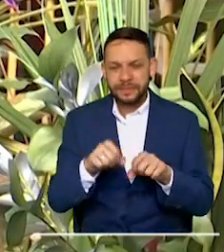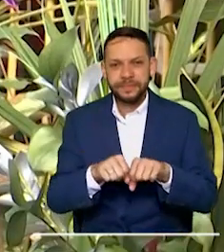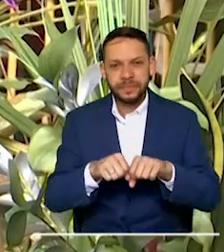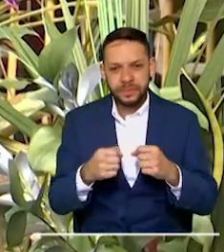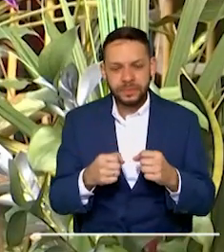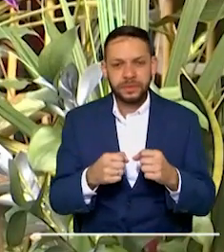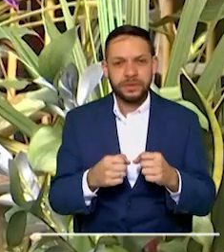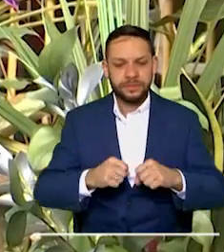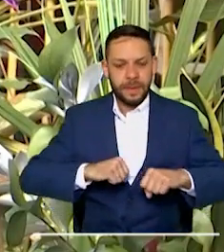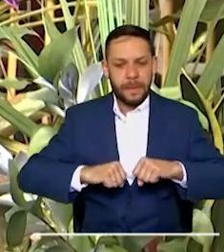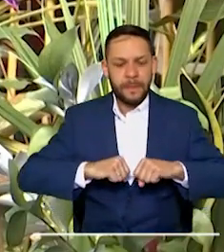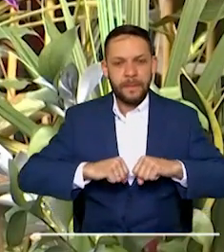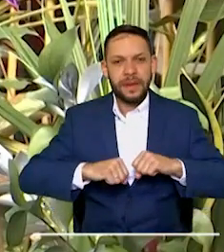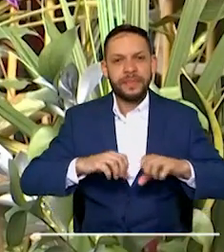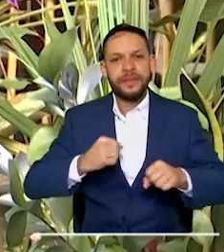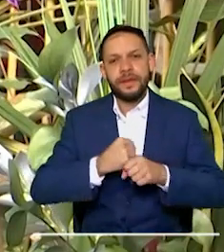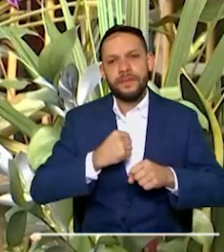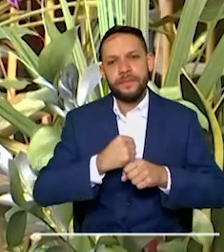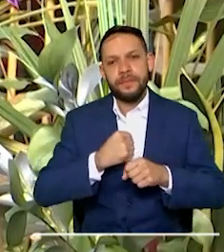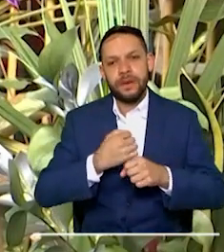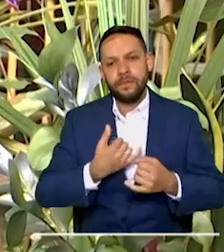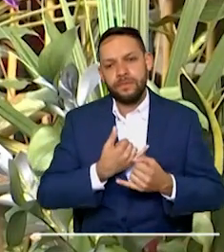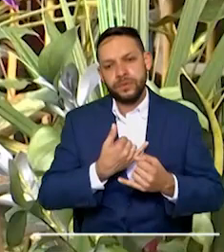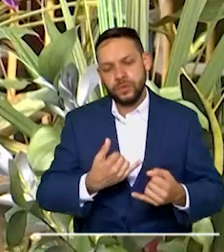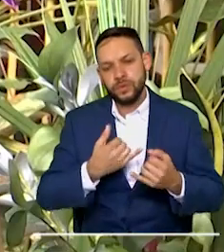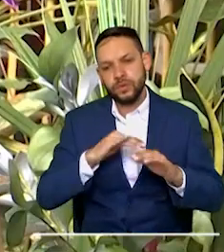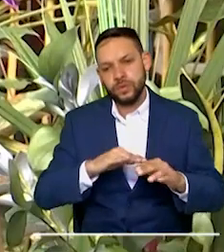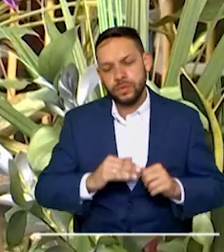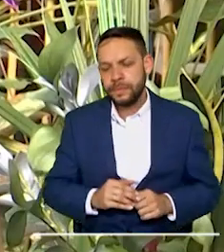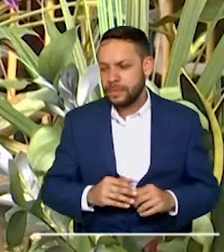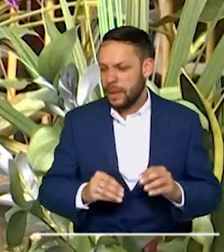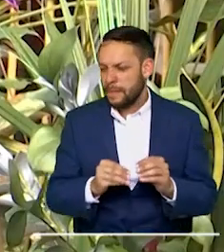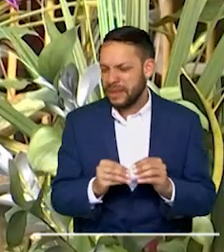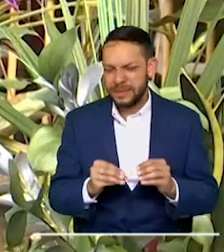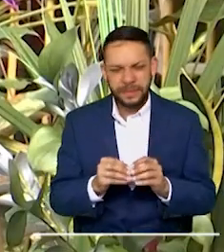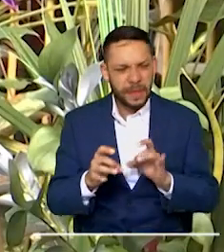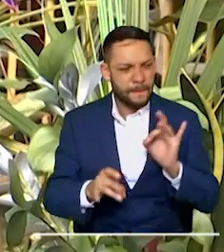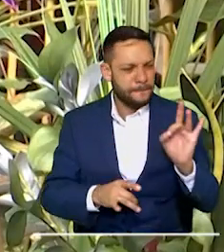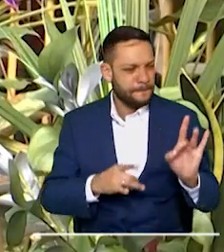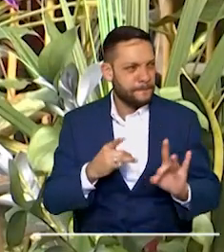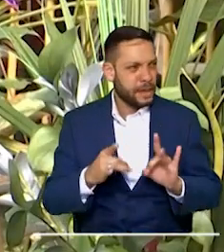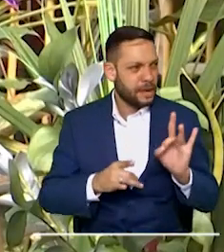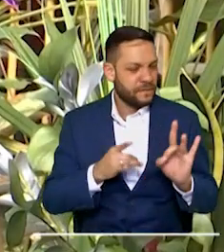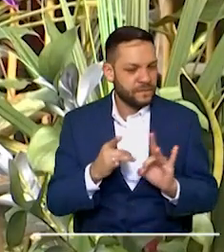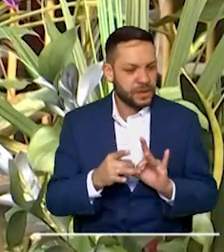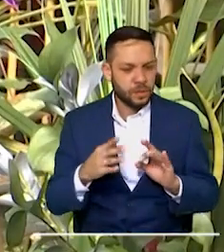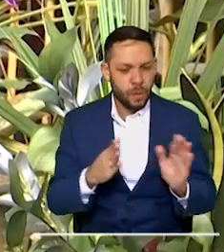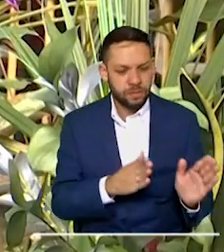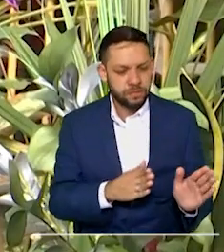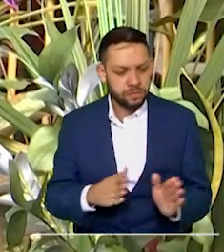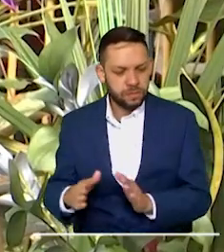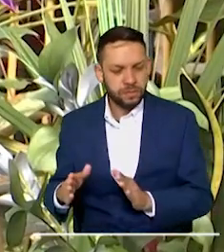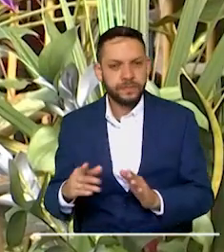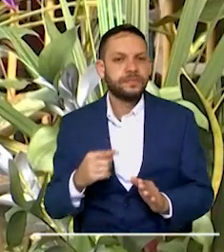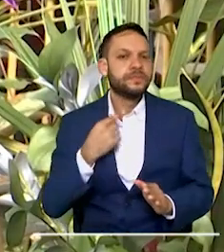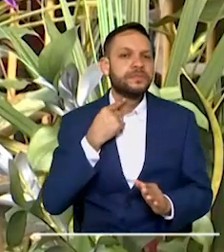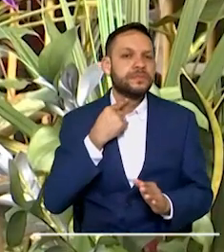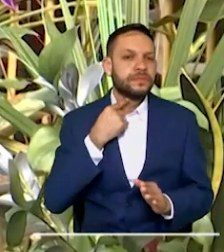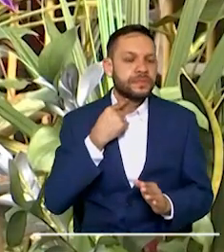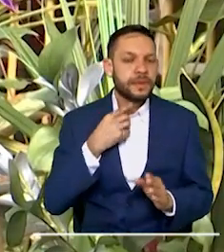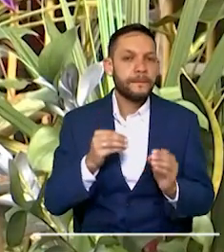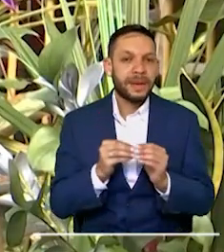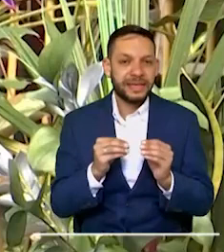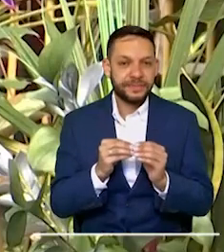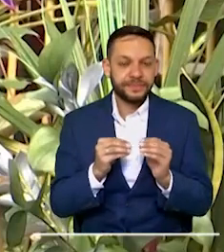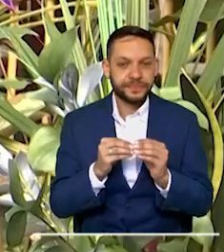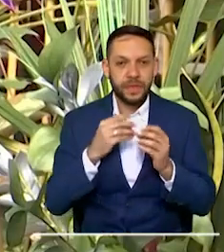las hormonas tiroideas. Entonces podemos ver perfectamente bien en la glándula. Podemos ver las glándulas salivales, todas